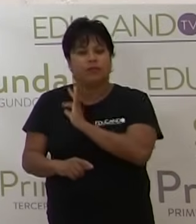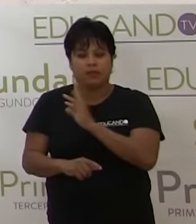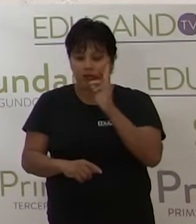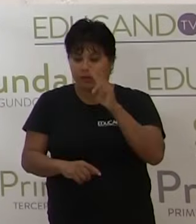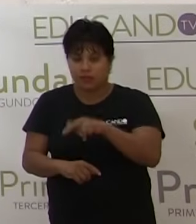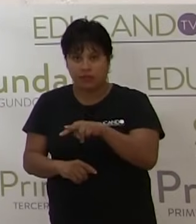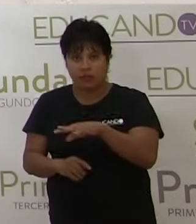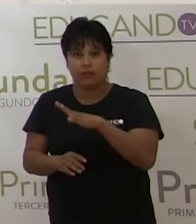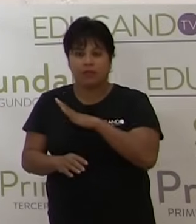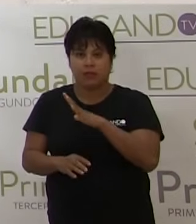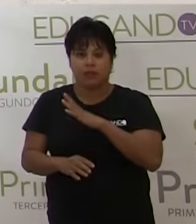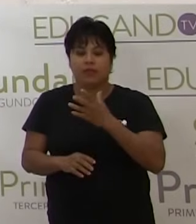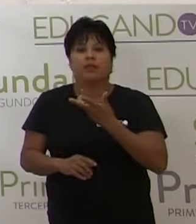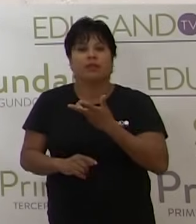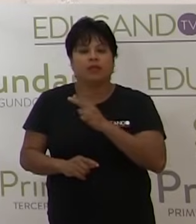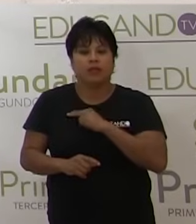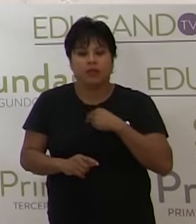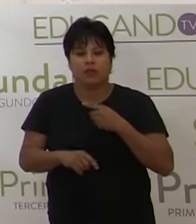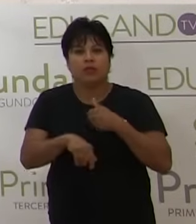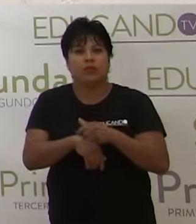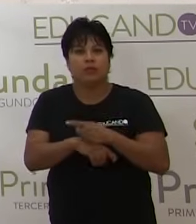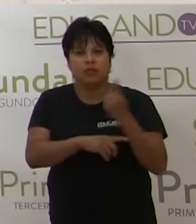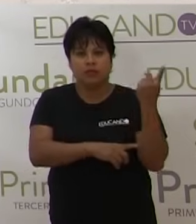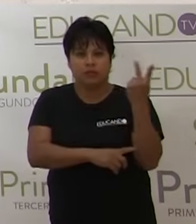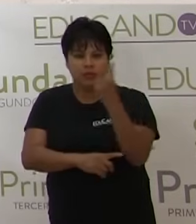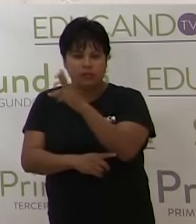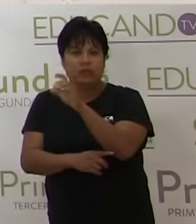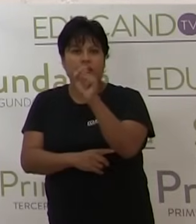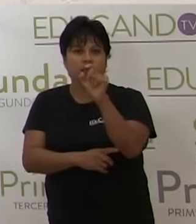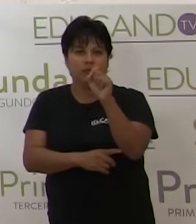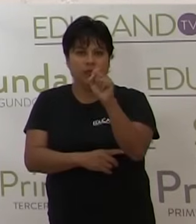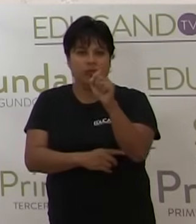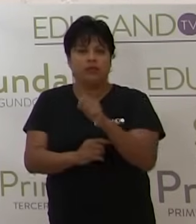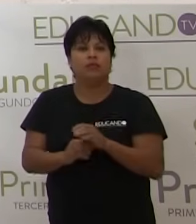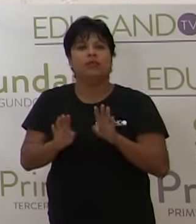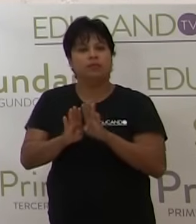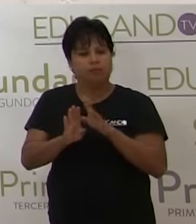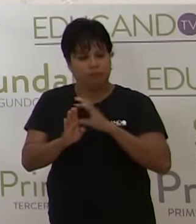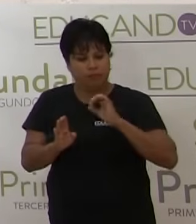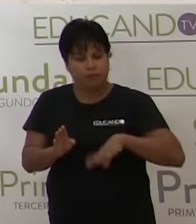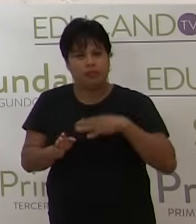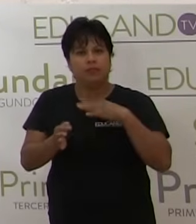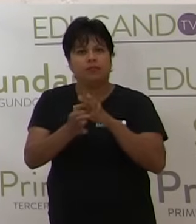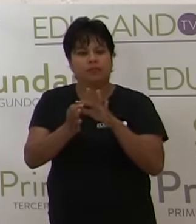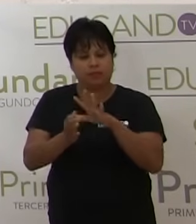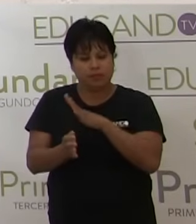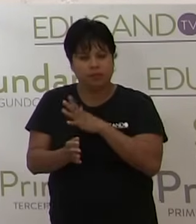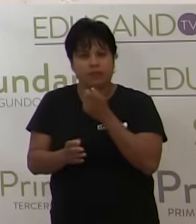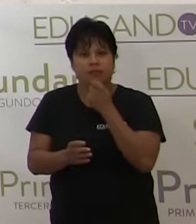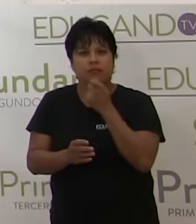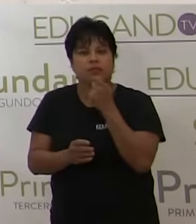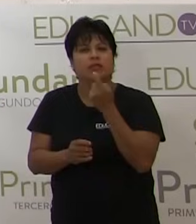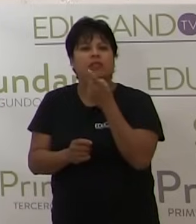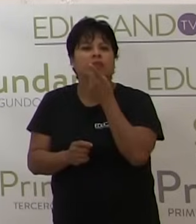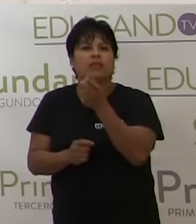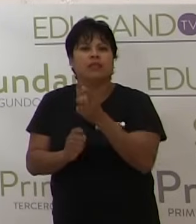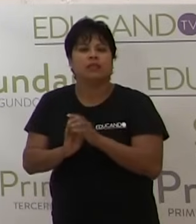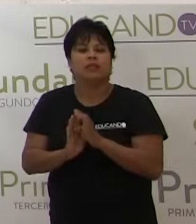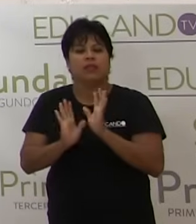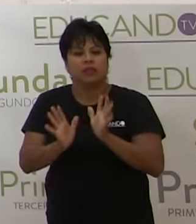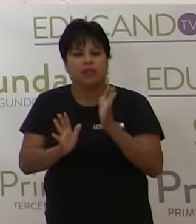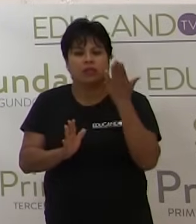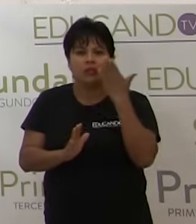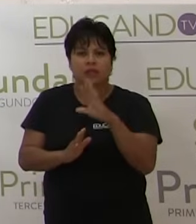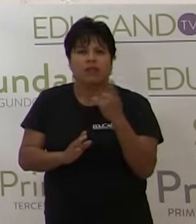acá y recordar ya contamos números del uno al 20 como te lo dije habrá niños que digan que ya